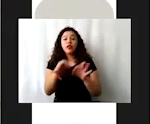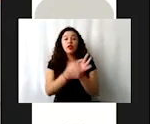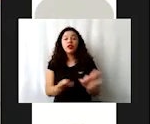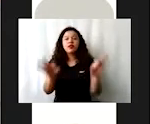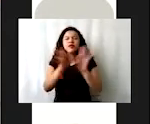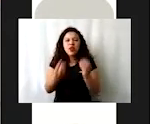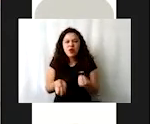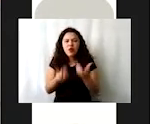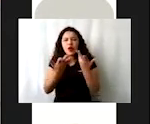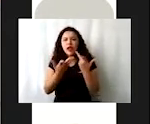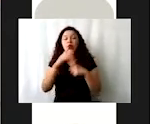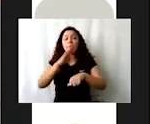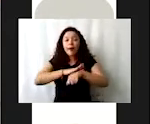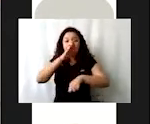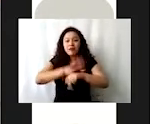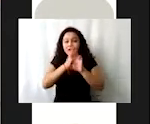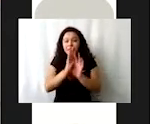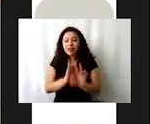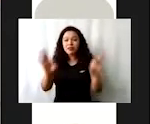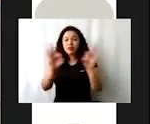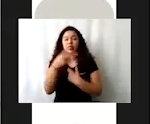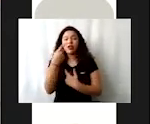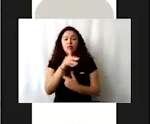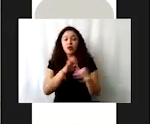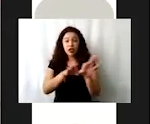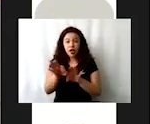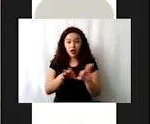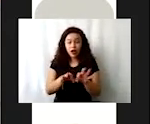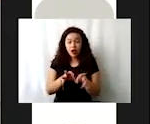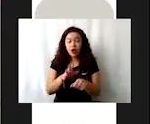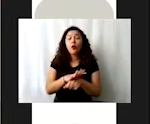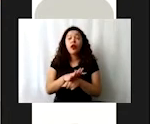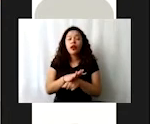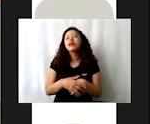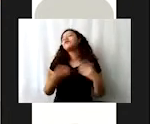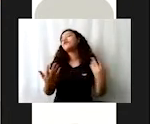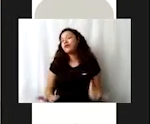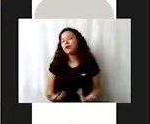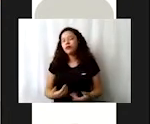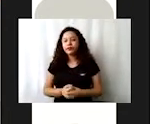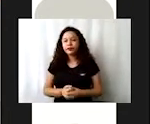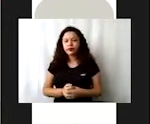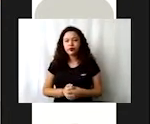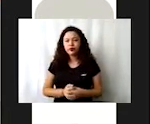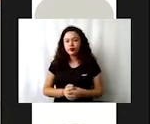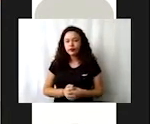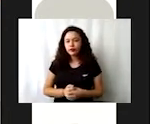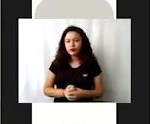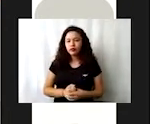más importante de tu trabajo. Y entonces, para ello, me voy a dar a la tarea de poner en el